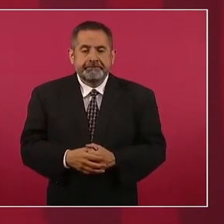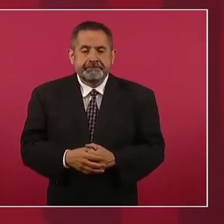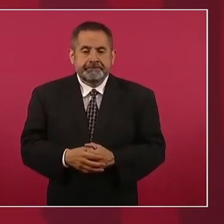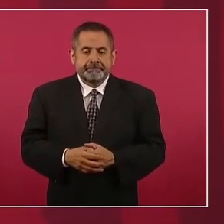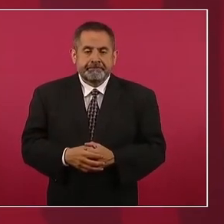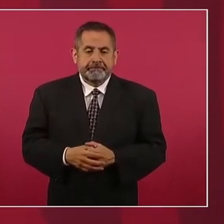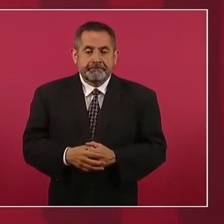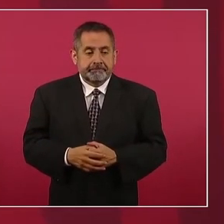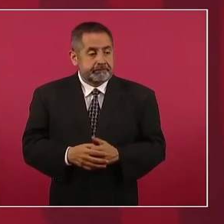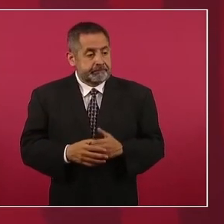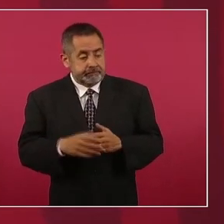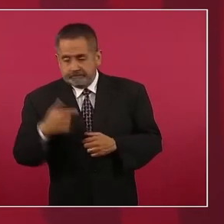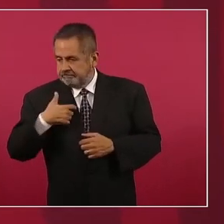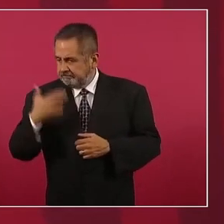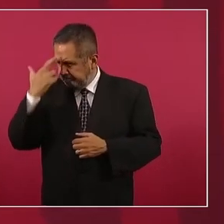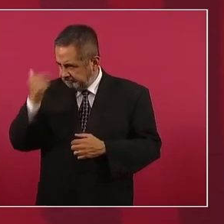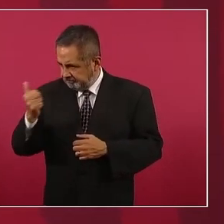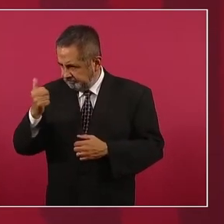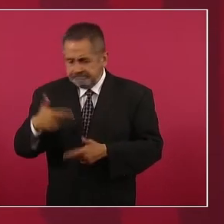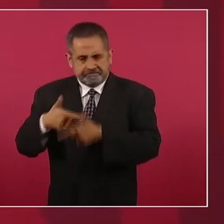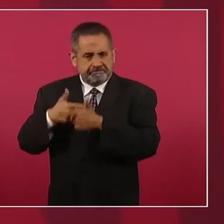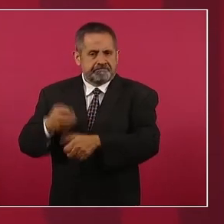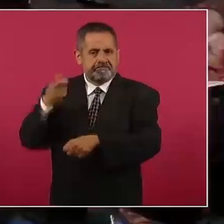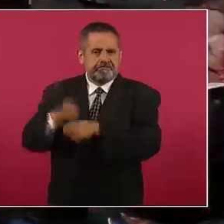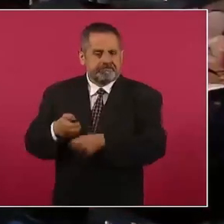y más cuando tenemos razón.